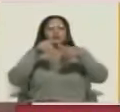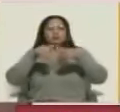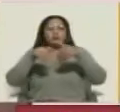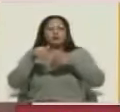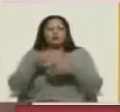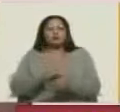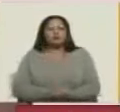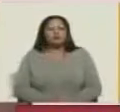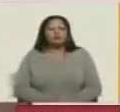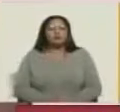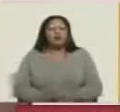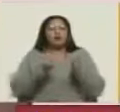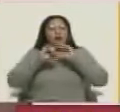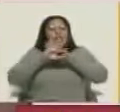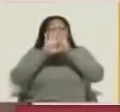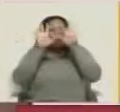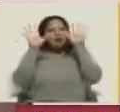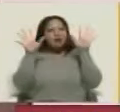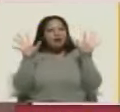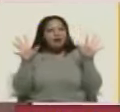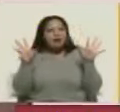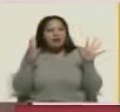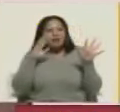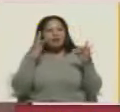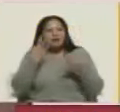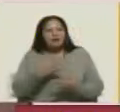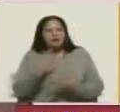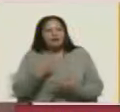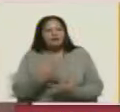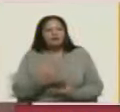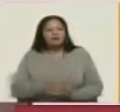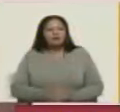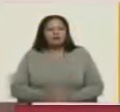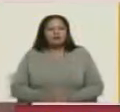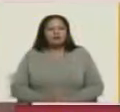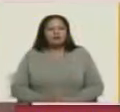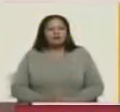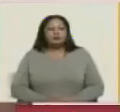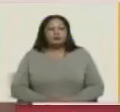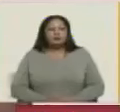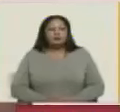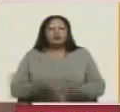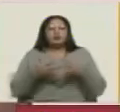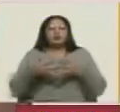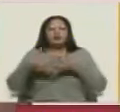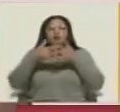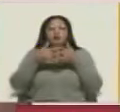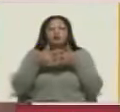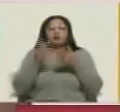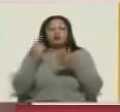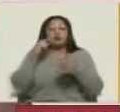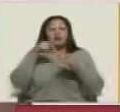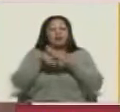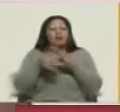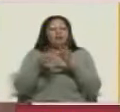de transparente, de creíble, como dicen, si Estados Unidos tiene la mano metida.